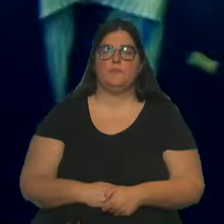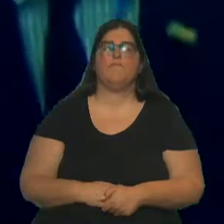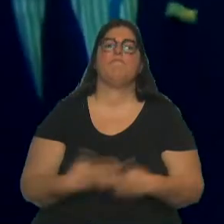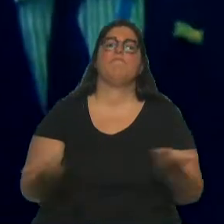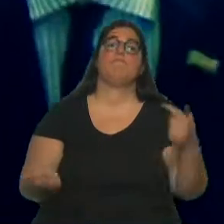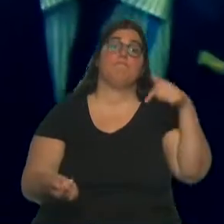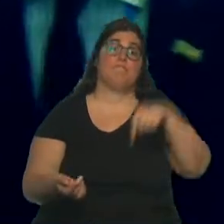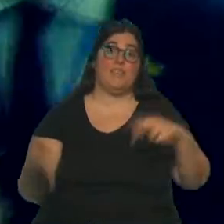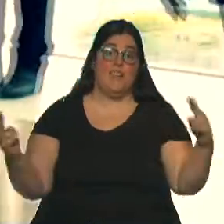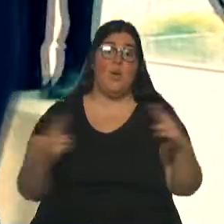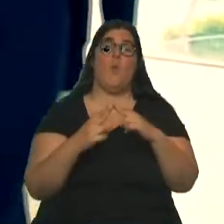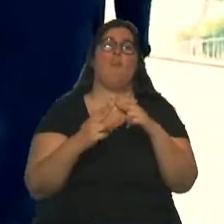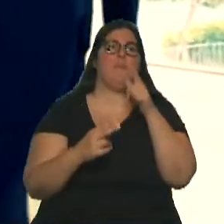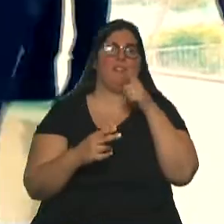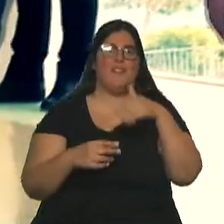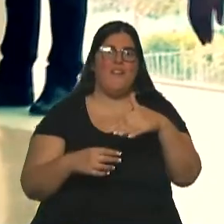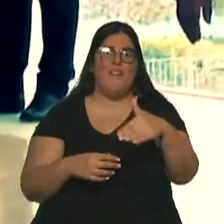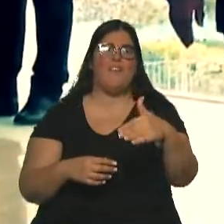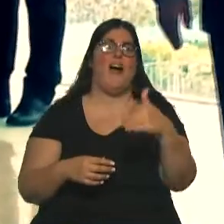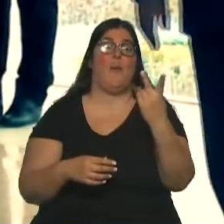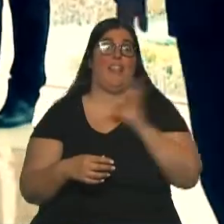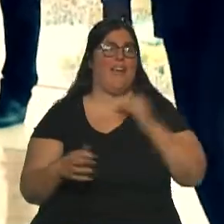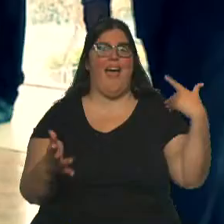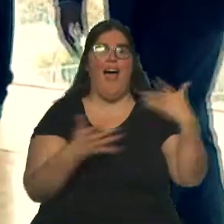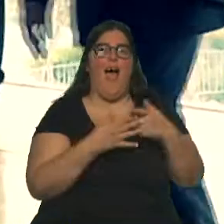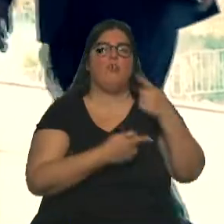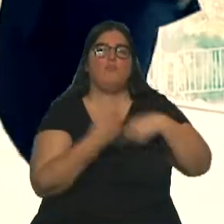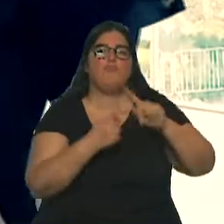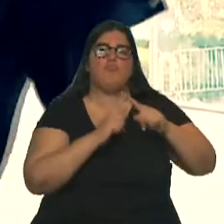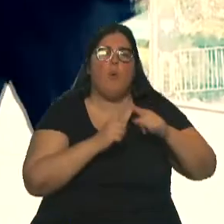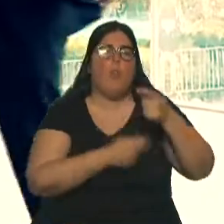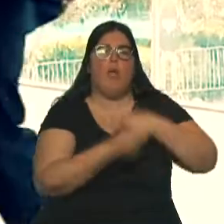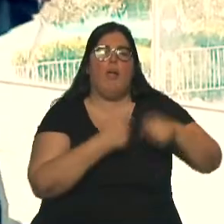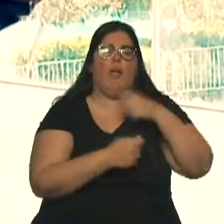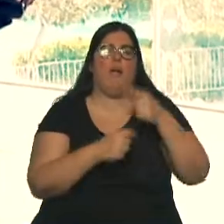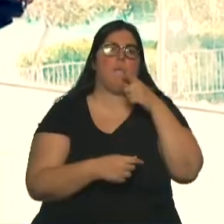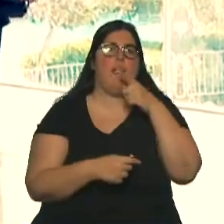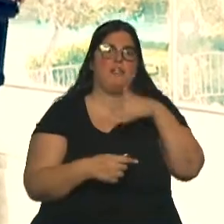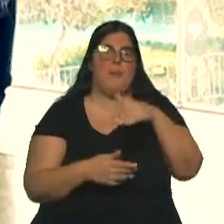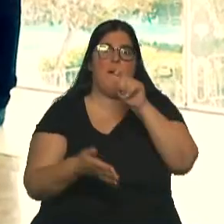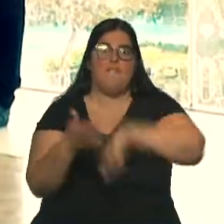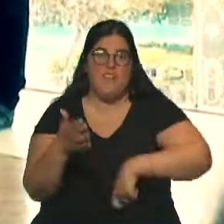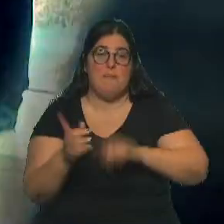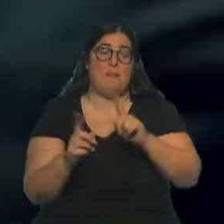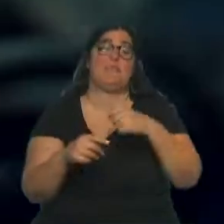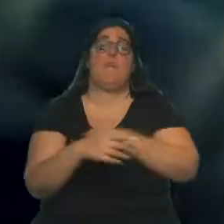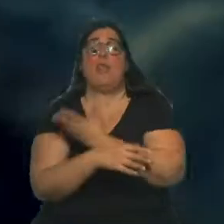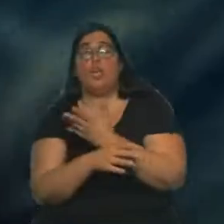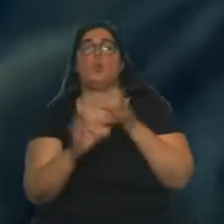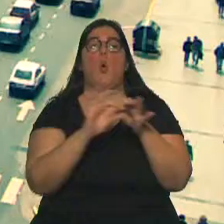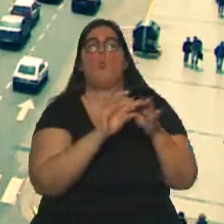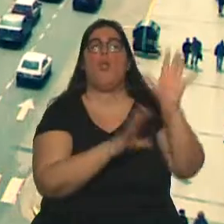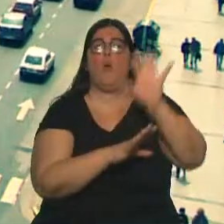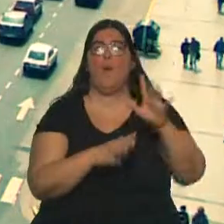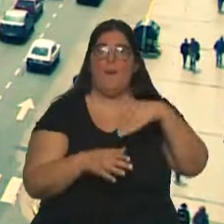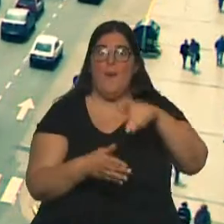Esta vez parecía que estaba todo dado después de 20 años de negociaciones y desencuentros para la firma del acuerdo entre el Mercosur y la Unión